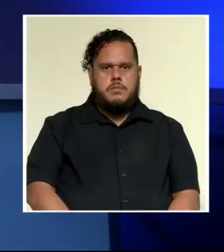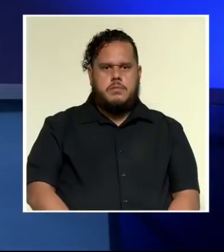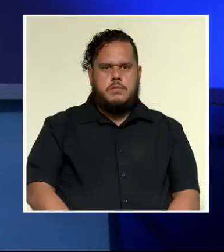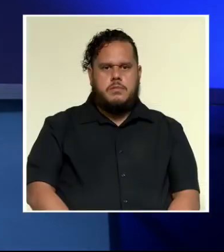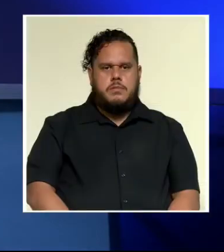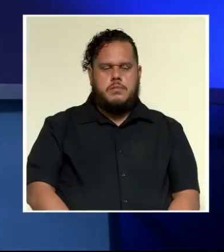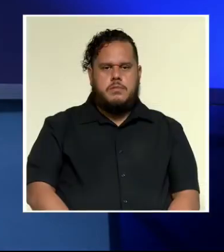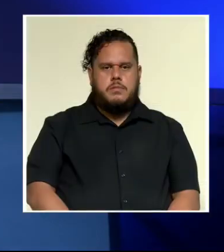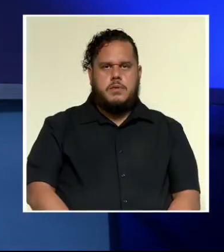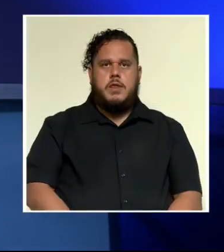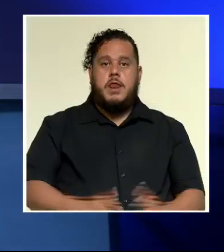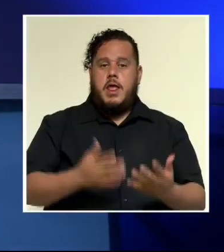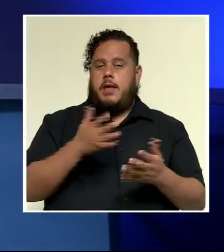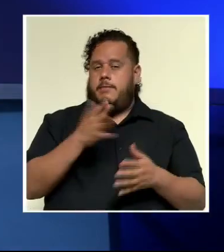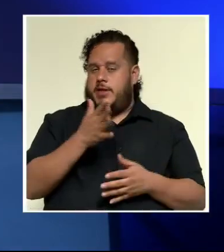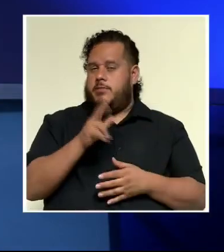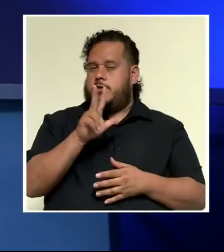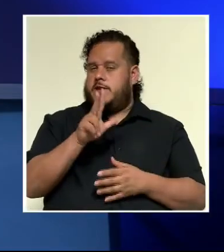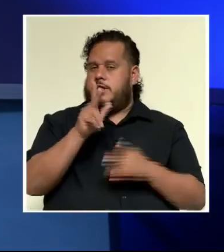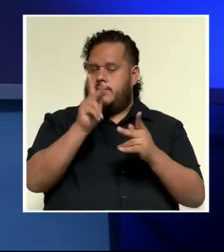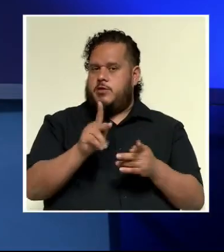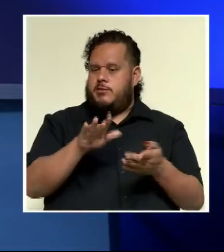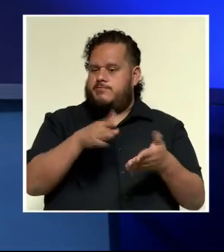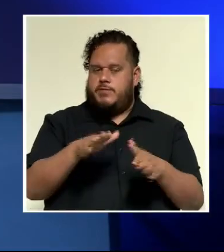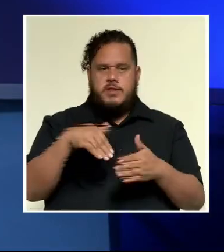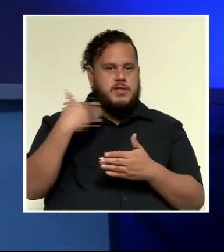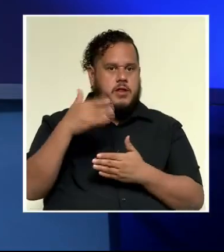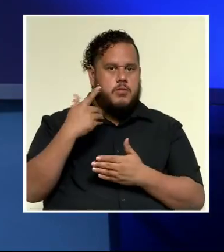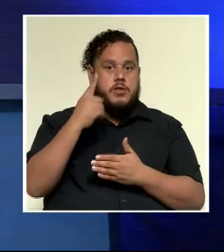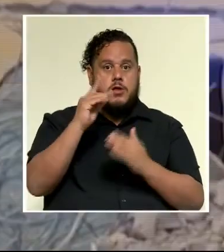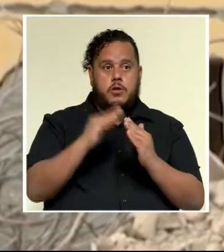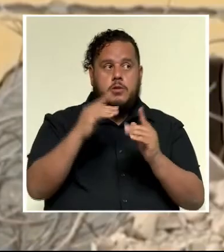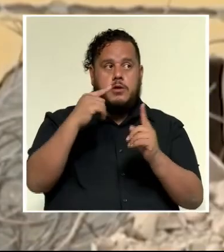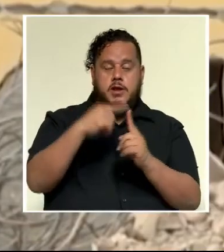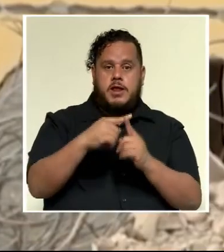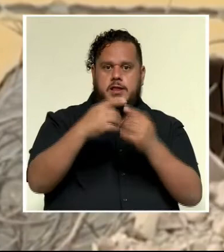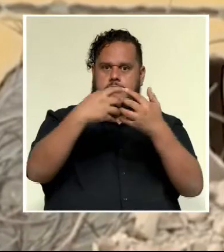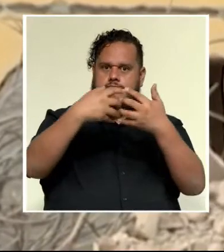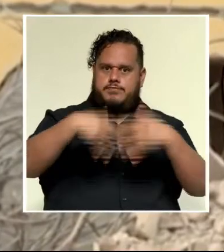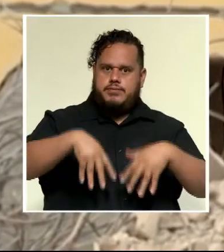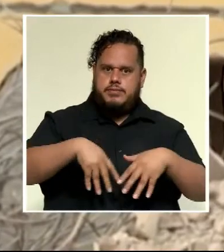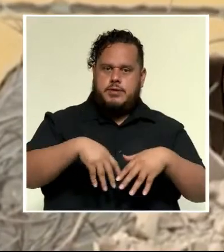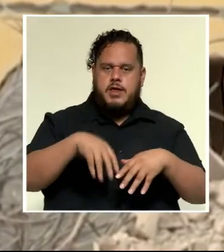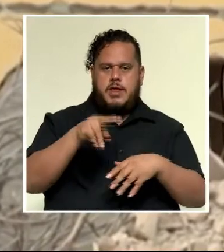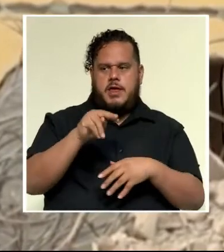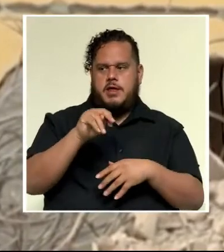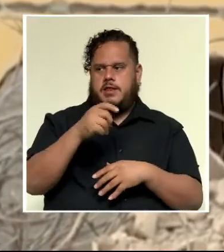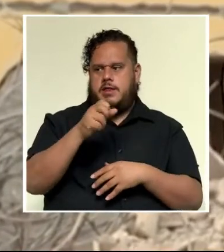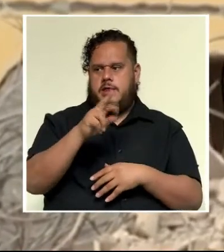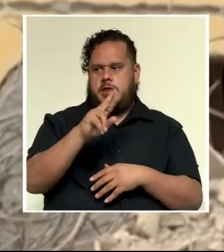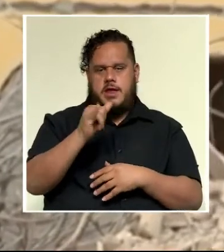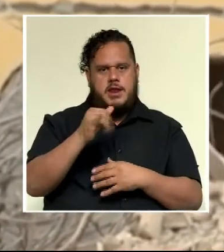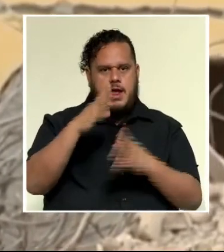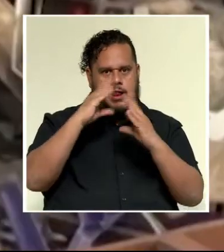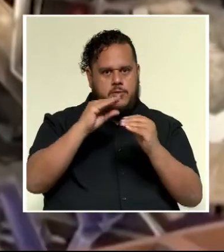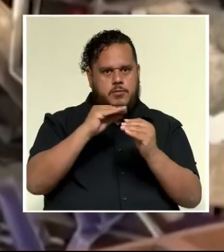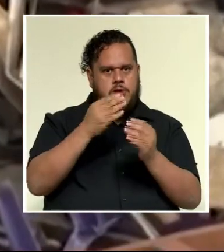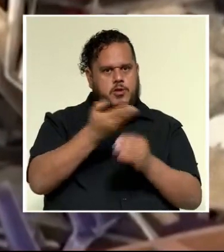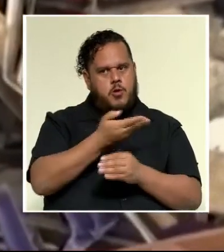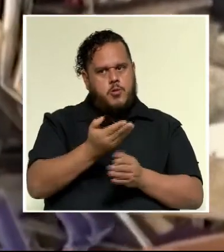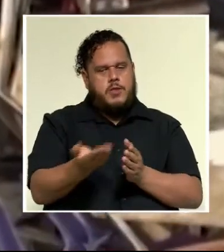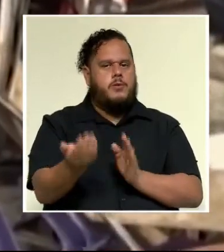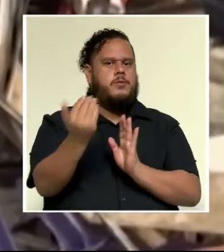Y al menos 3 personas fallecieron luego de que una iglesia se derrumbara en Nigeria. Los detalles al volver en